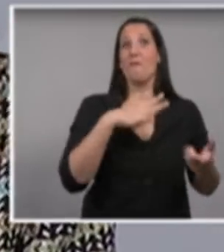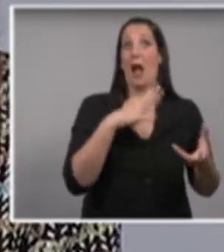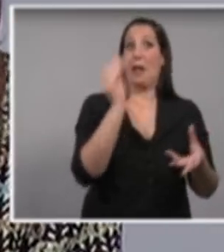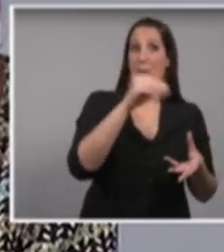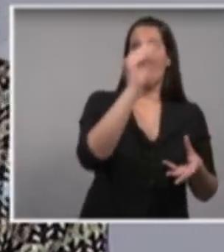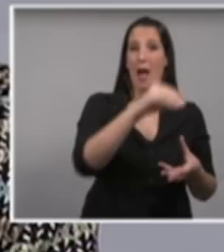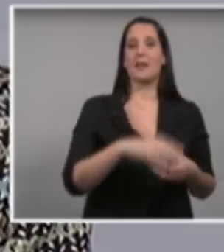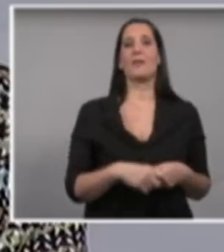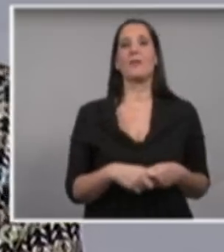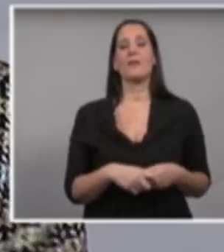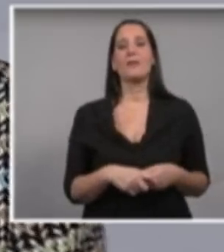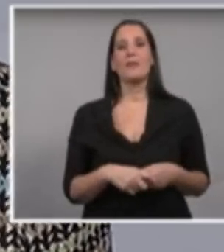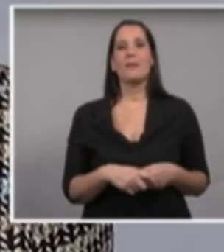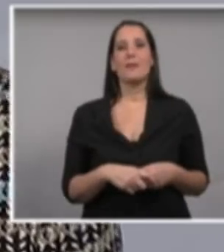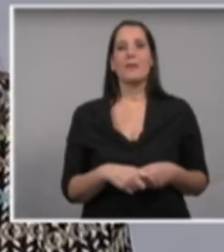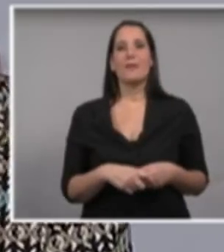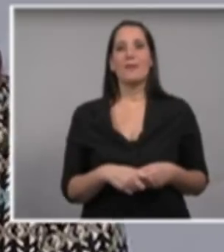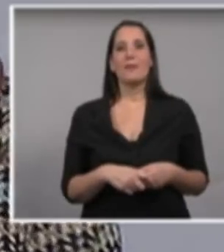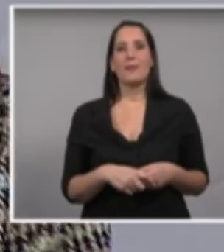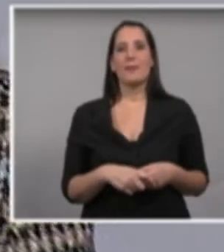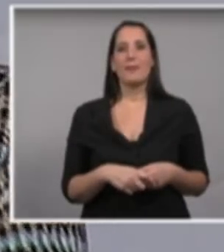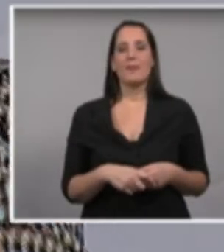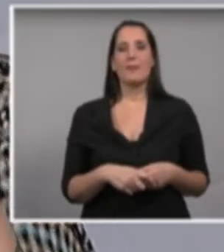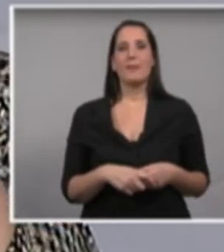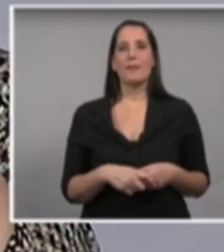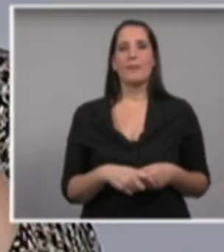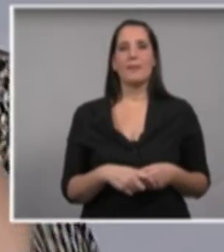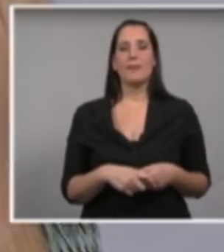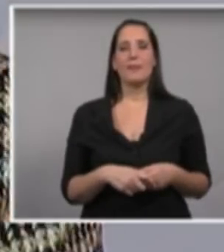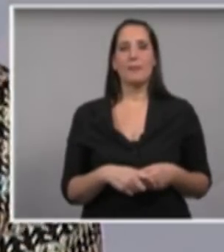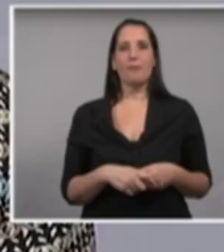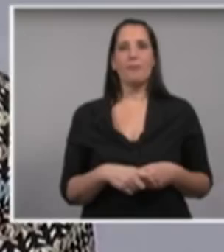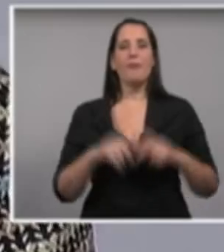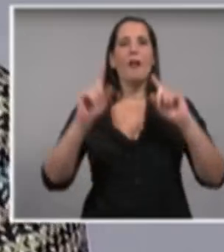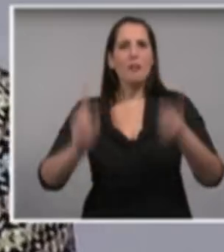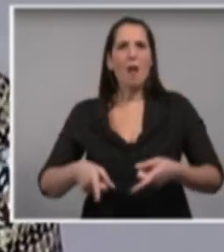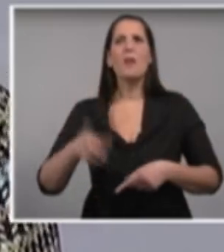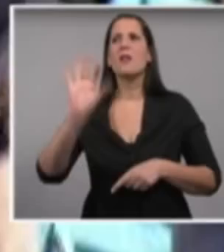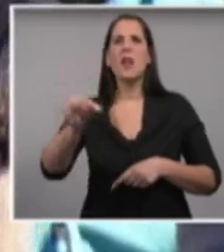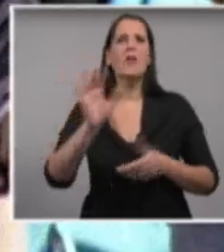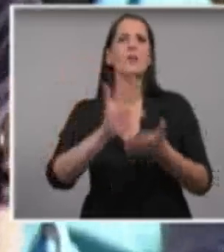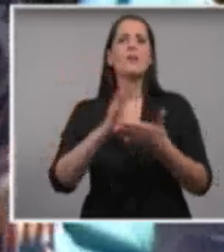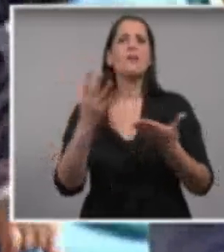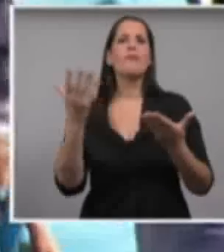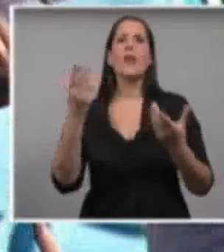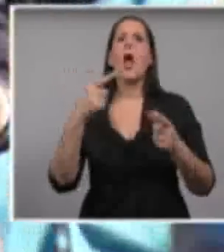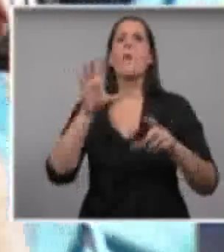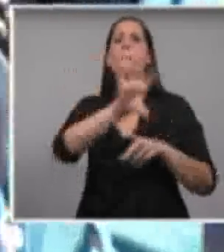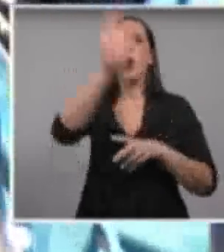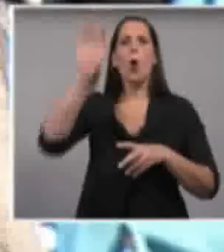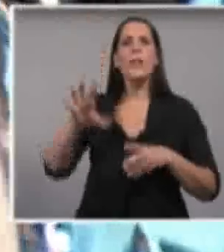¿Qué decirles de números? Hablar de la coparticipación, lo que reciben las